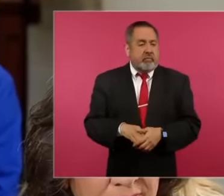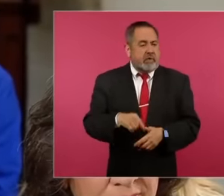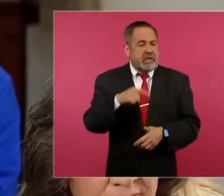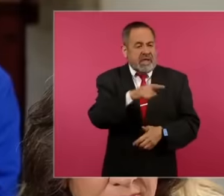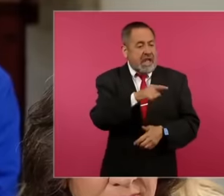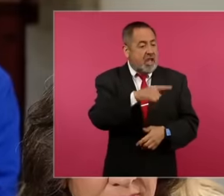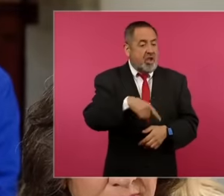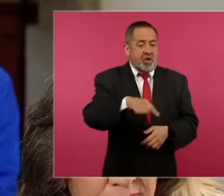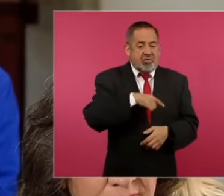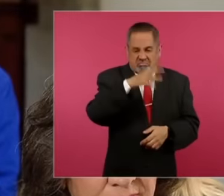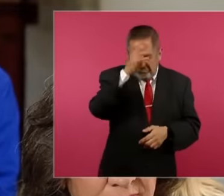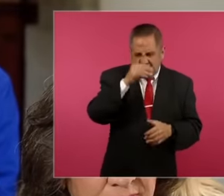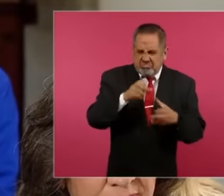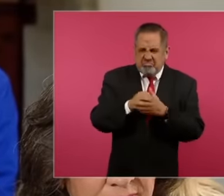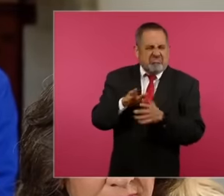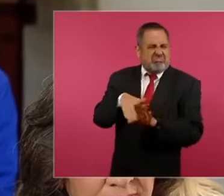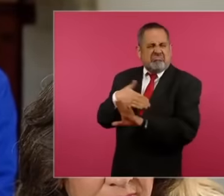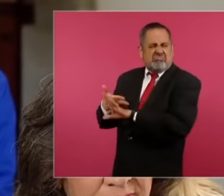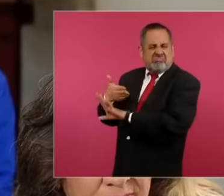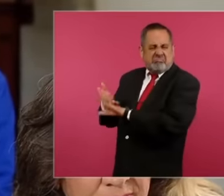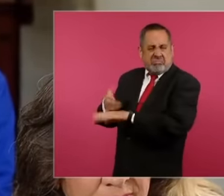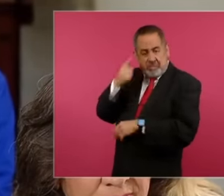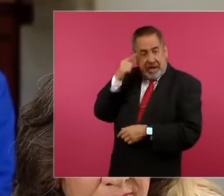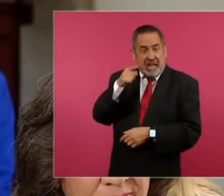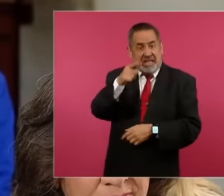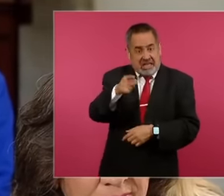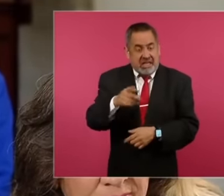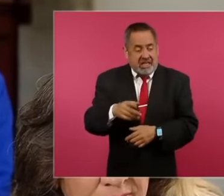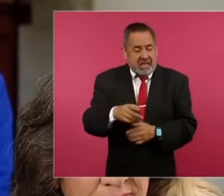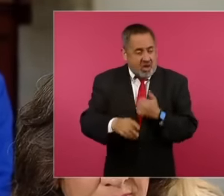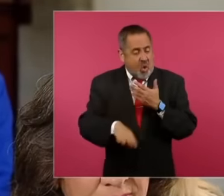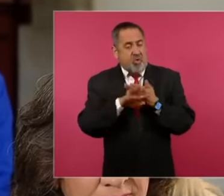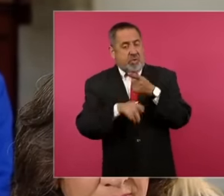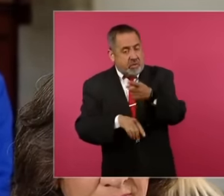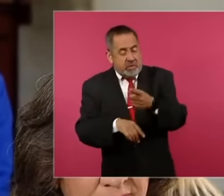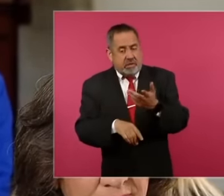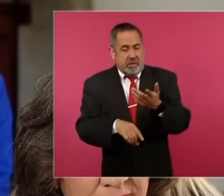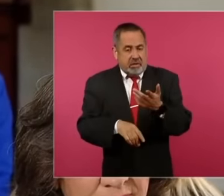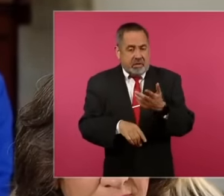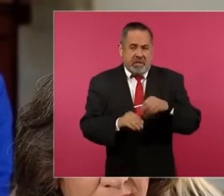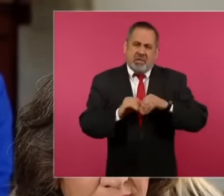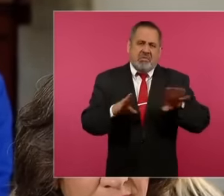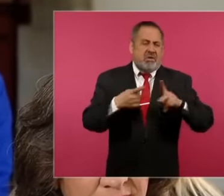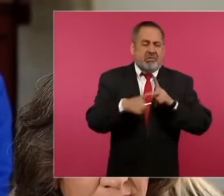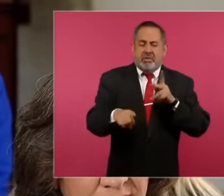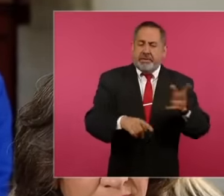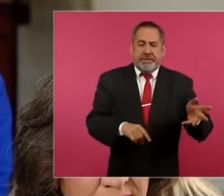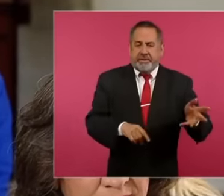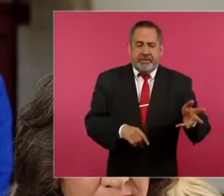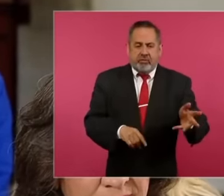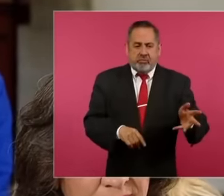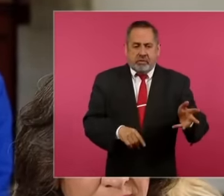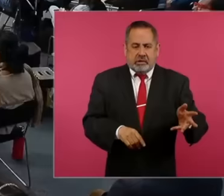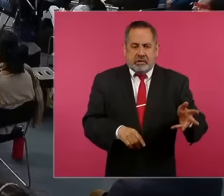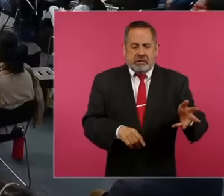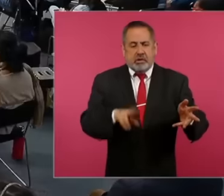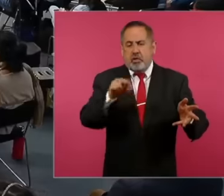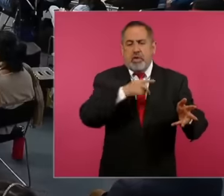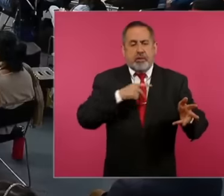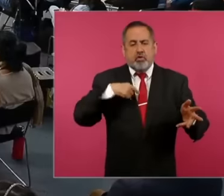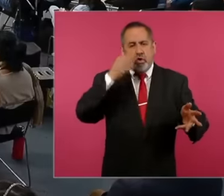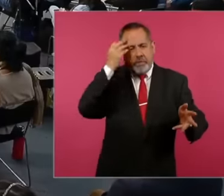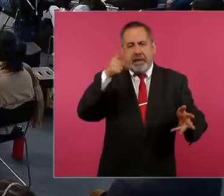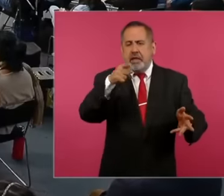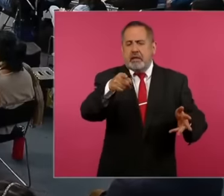campaña absolutamente que cuando se desata, se desata. No hay que olvidar, por